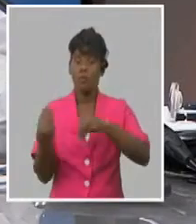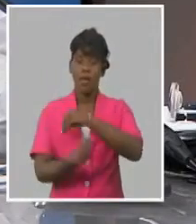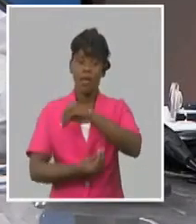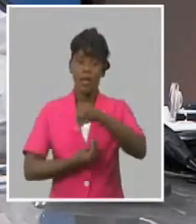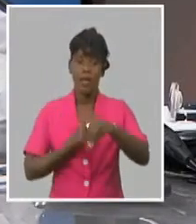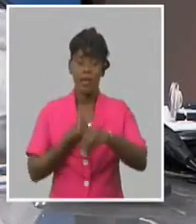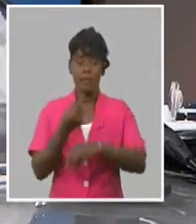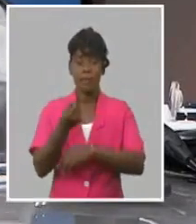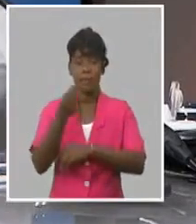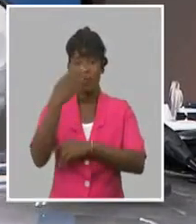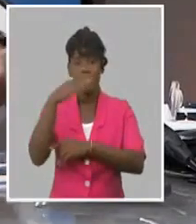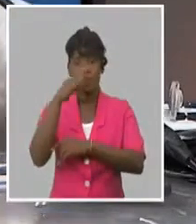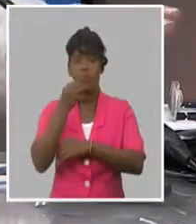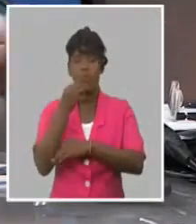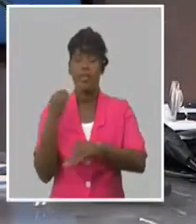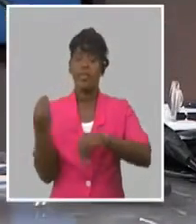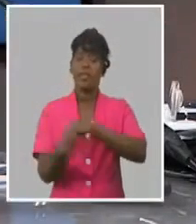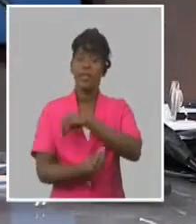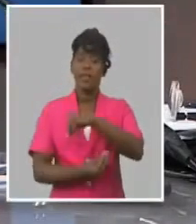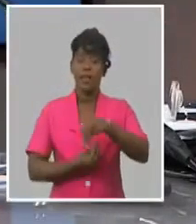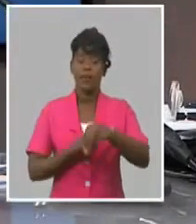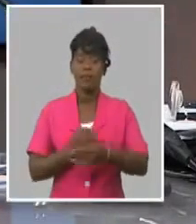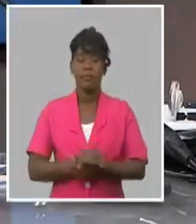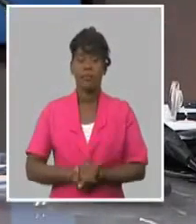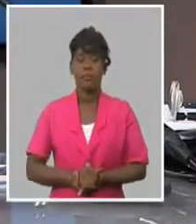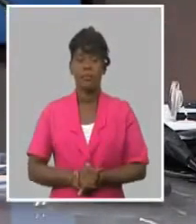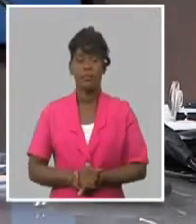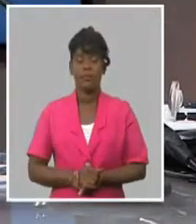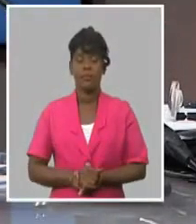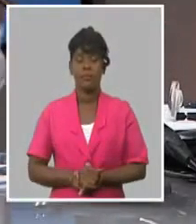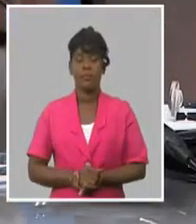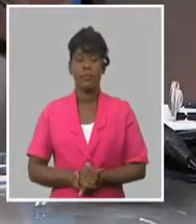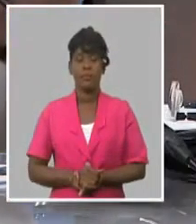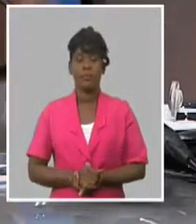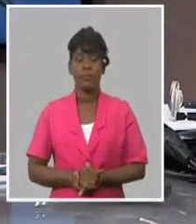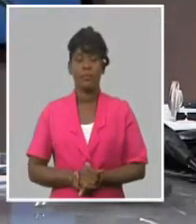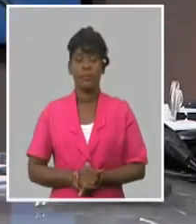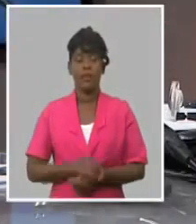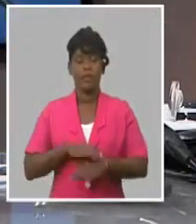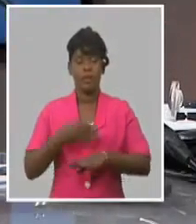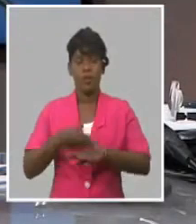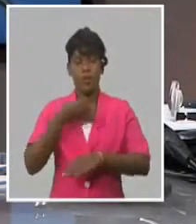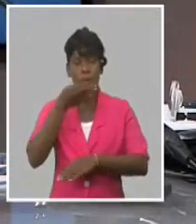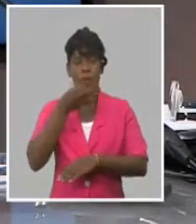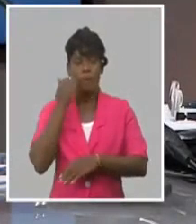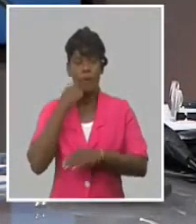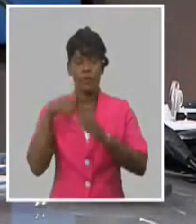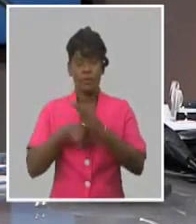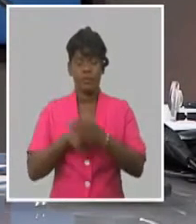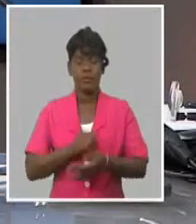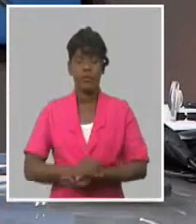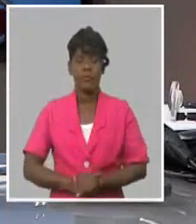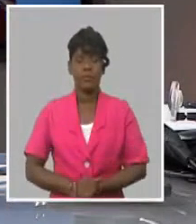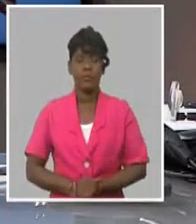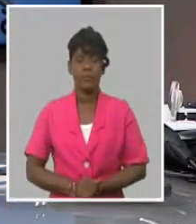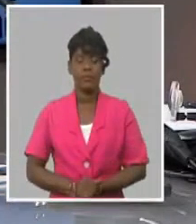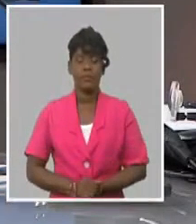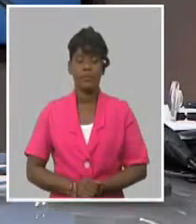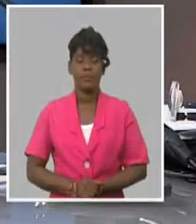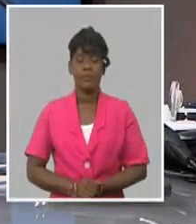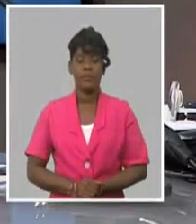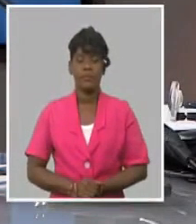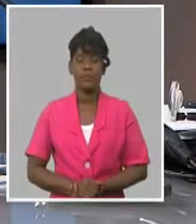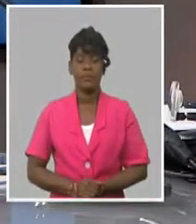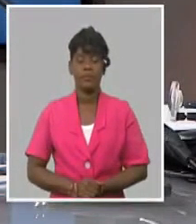monetaria y cambiaria de manera diferente en el tiempo. Después ahorita me voy a referir a eso y se va a entender un